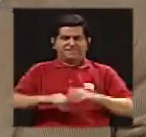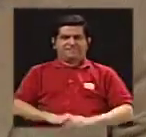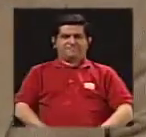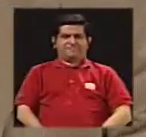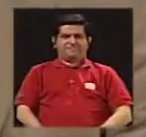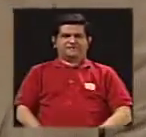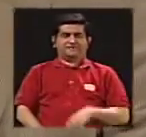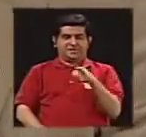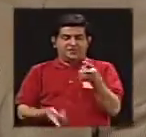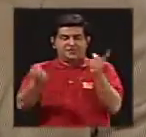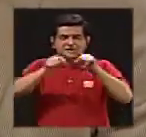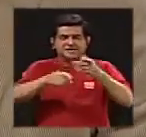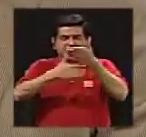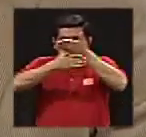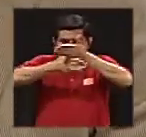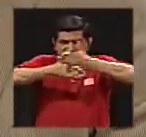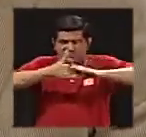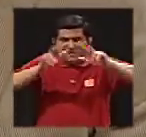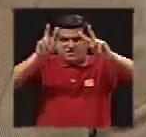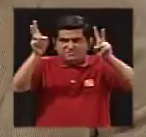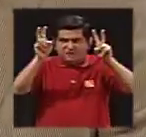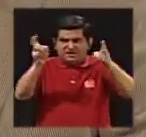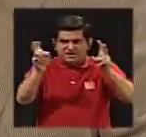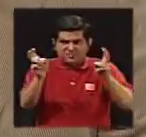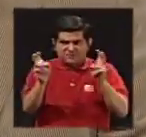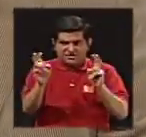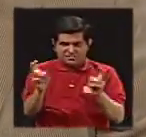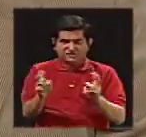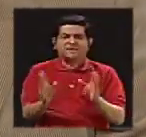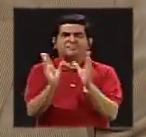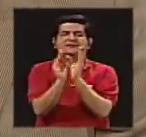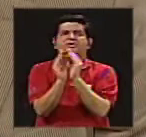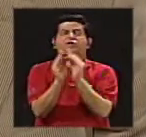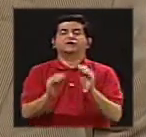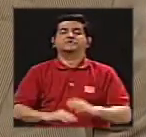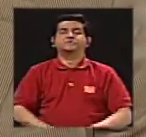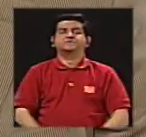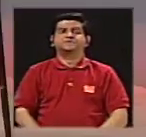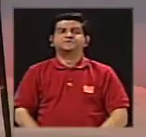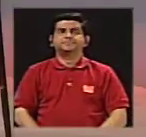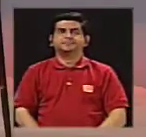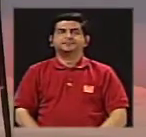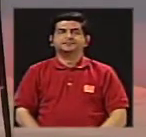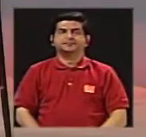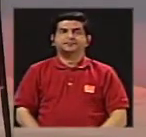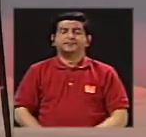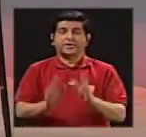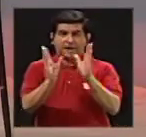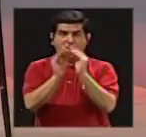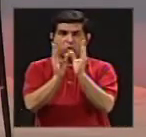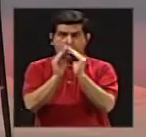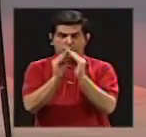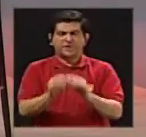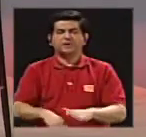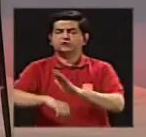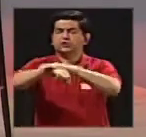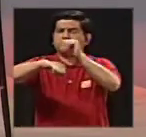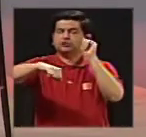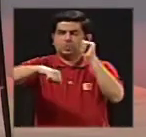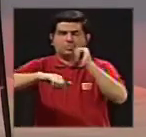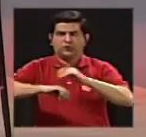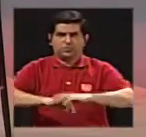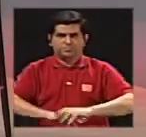se divide temáticamente el el congreso eh el congreso fue convocado